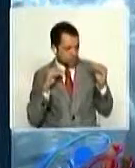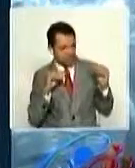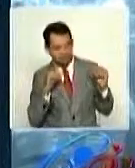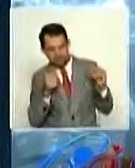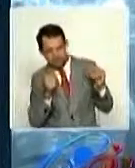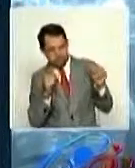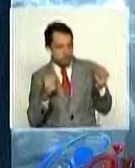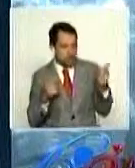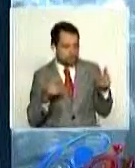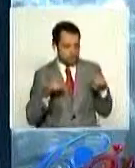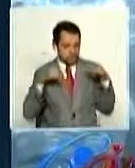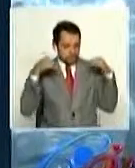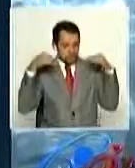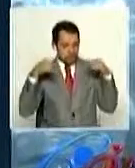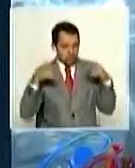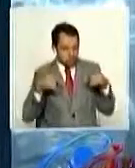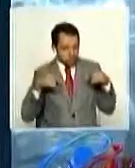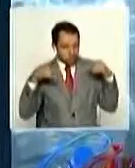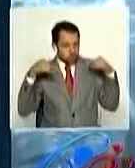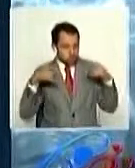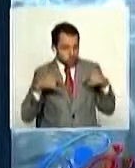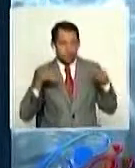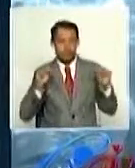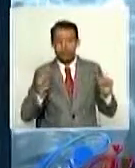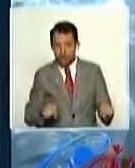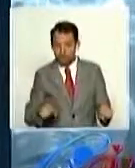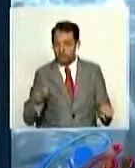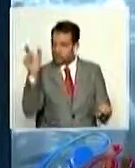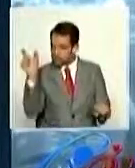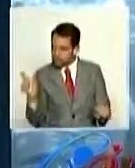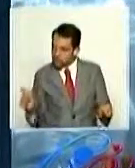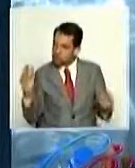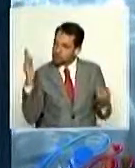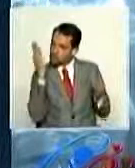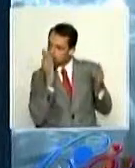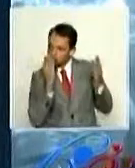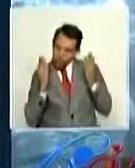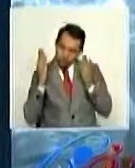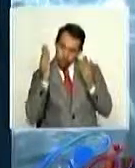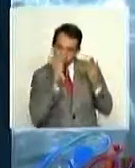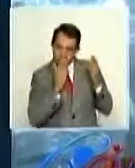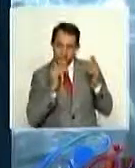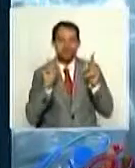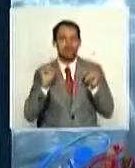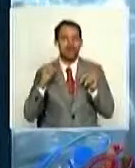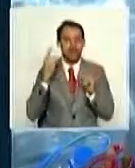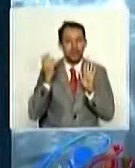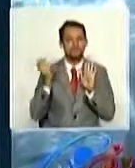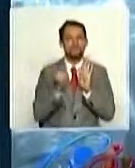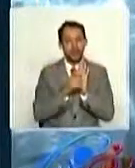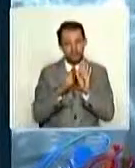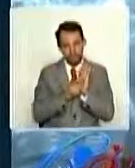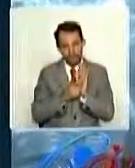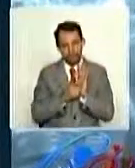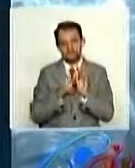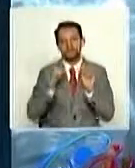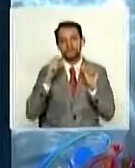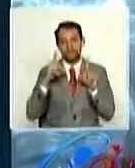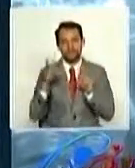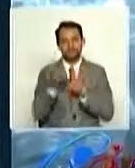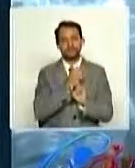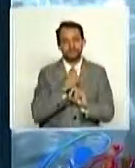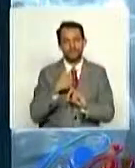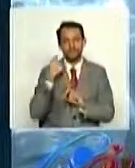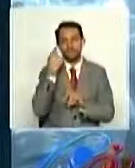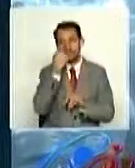muchas oportunidades porque puede darle al odontólogo algunos elementos que permitan descubrir una